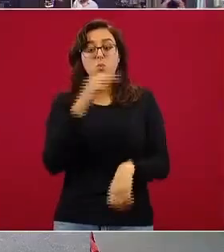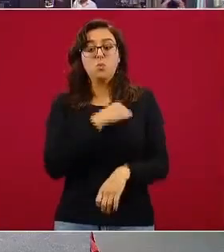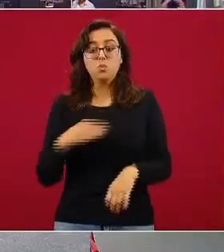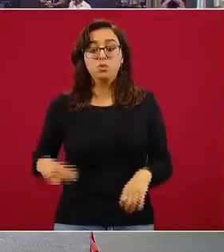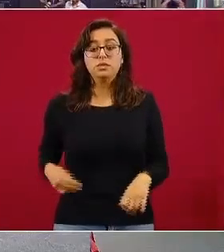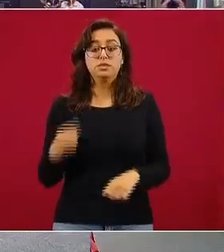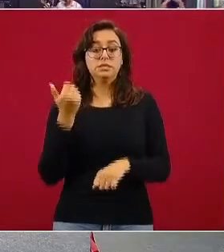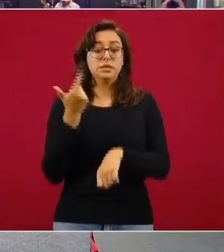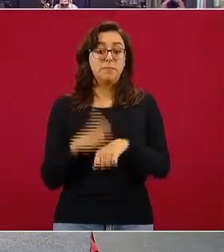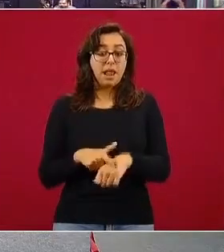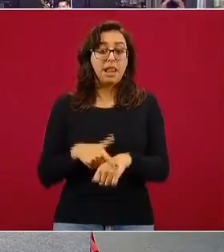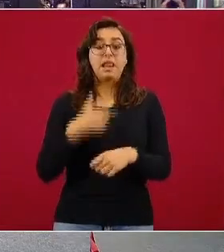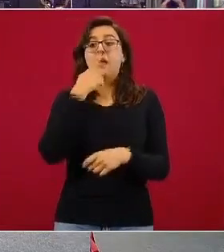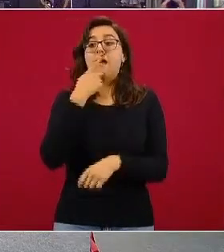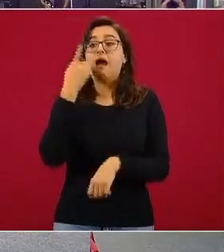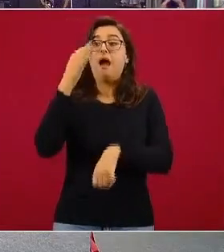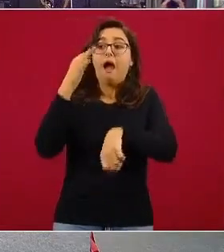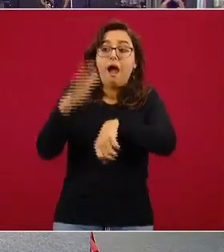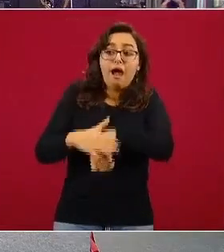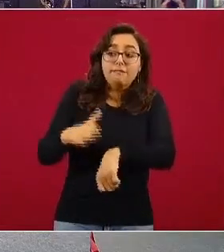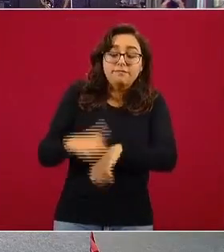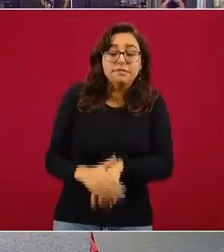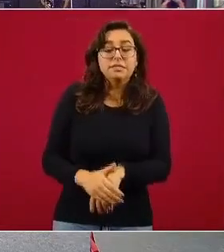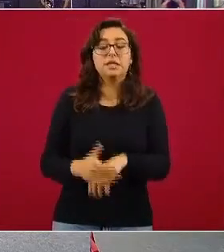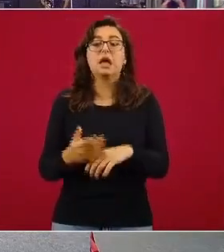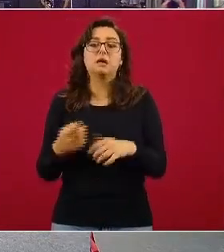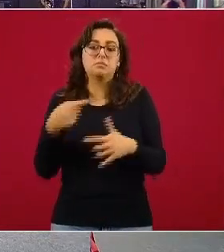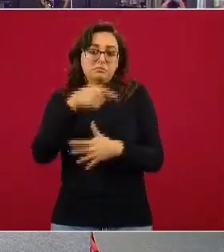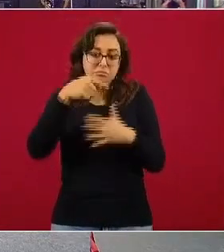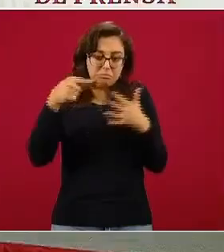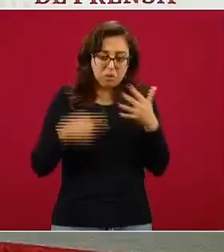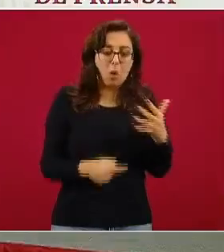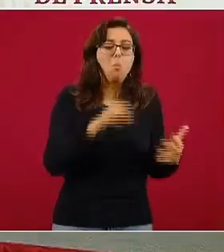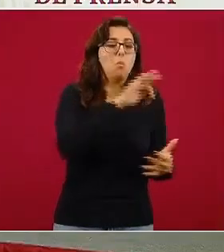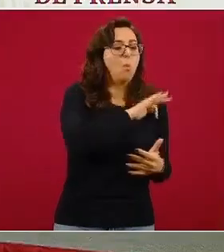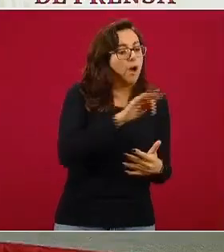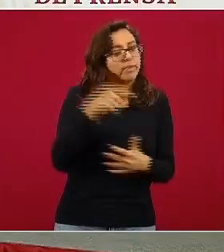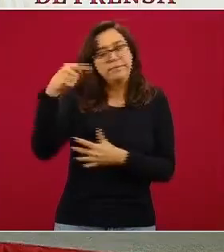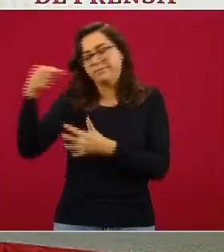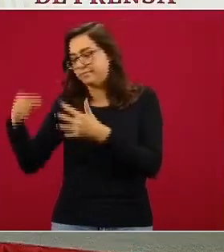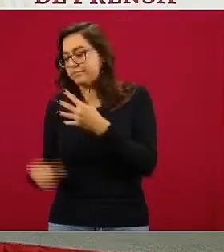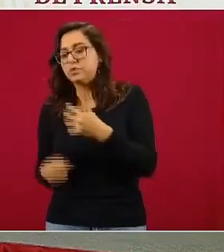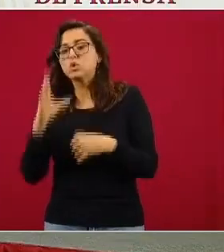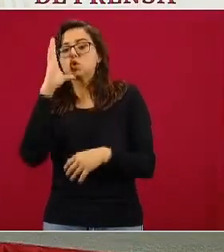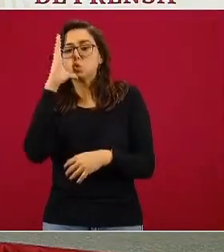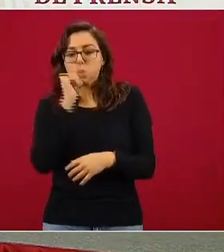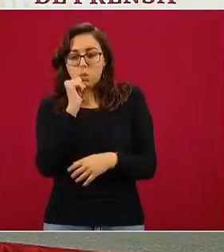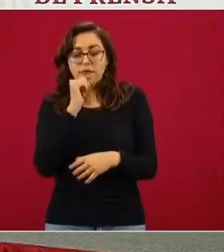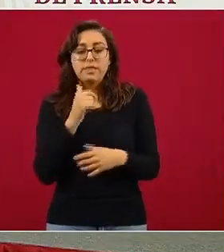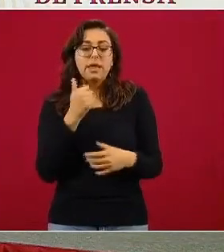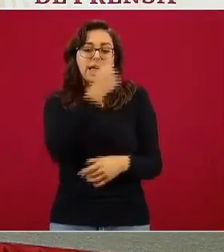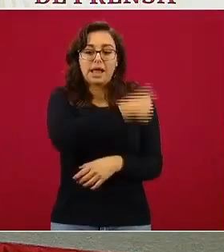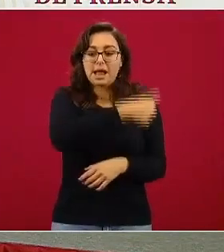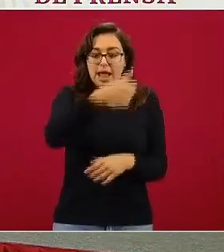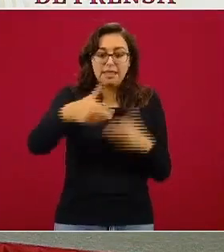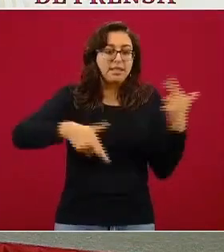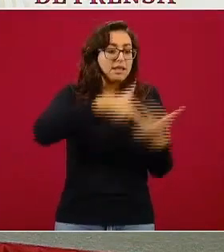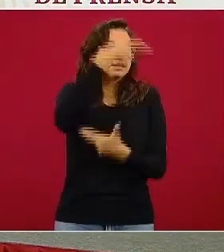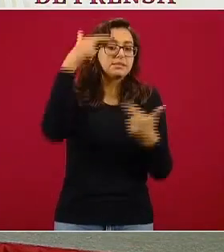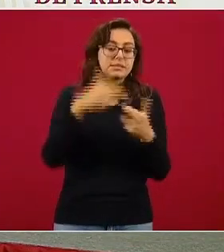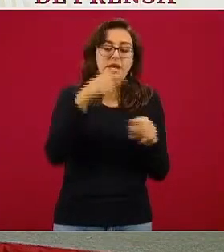que implementan ya de manera directa y local estas acciones que siempre tienen como principal